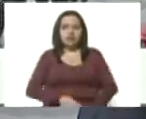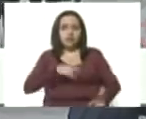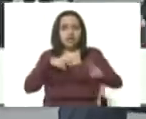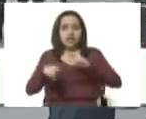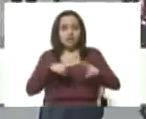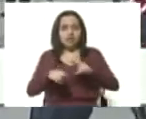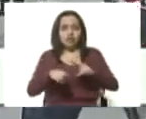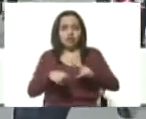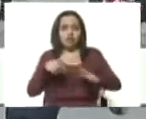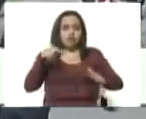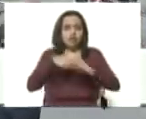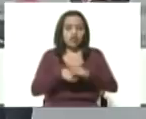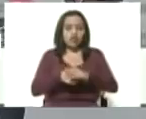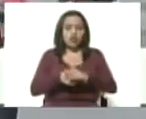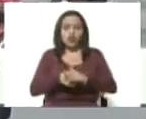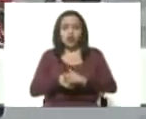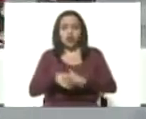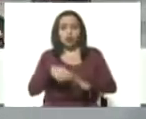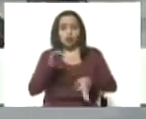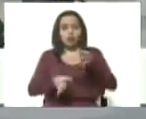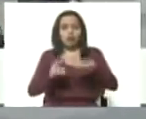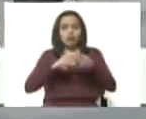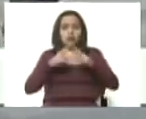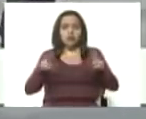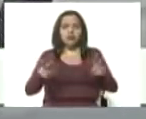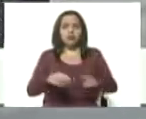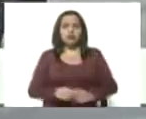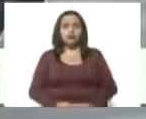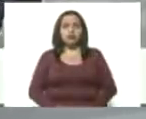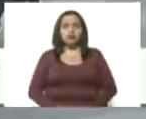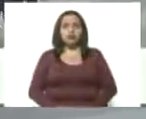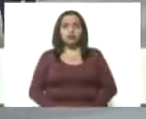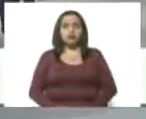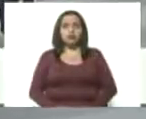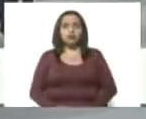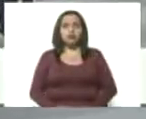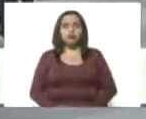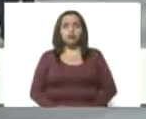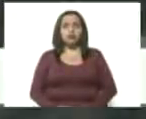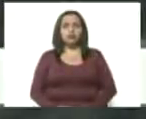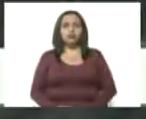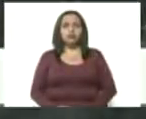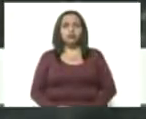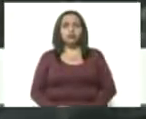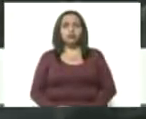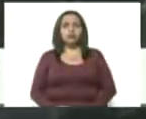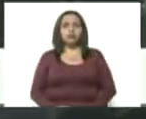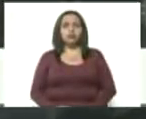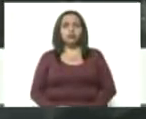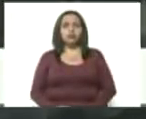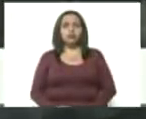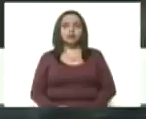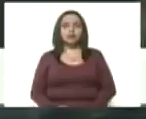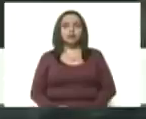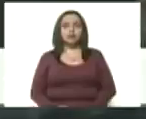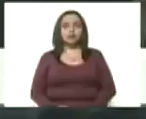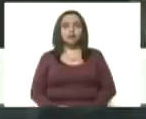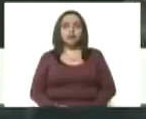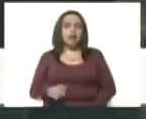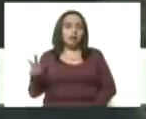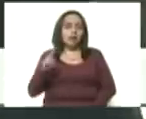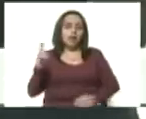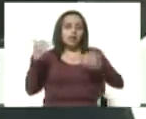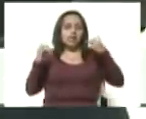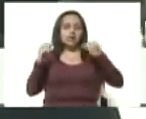Relaciones Interiores, Justicia y Paz. Venezuela celebra